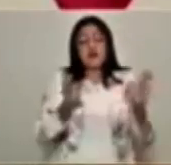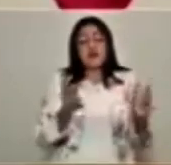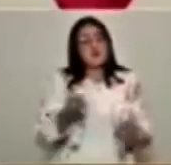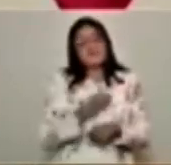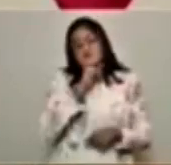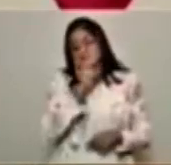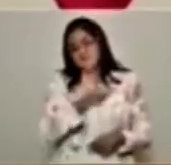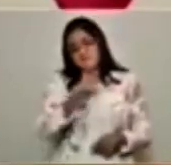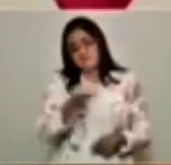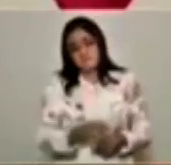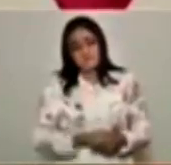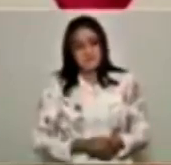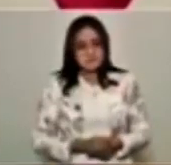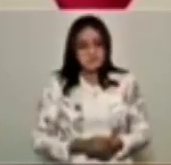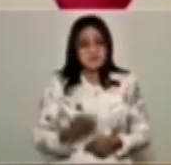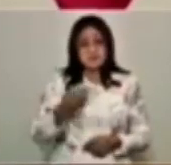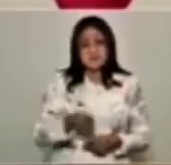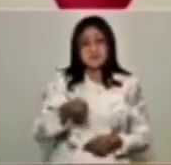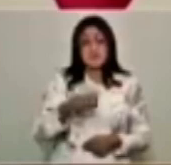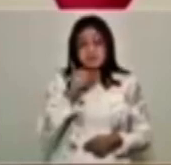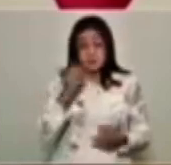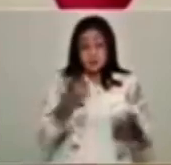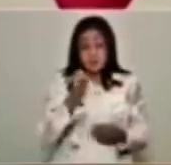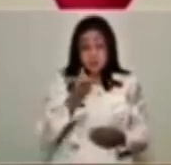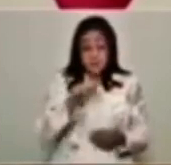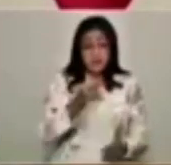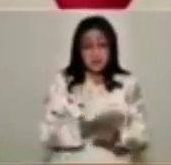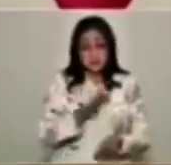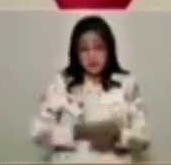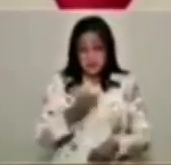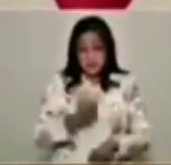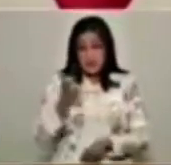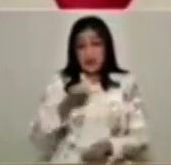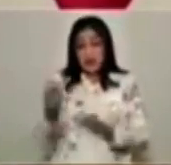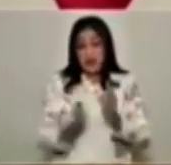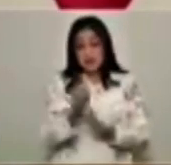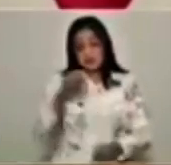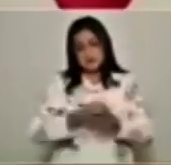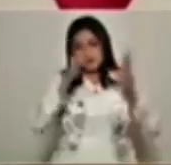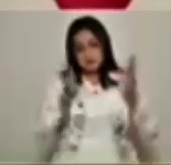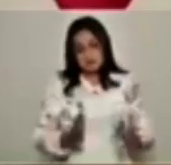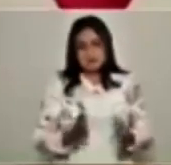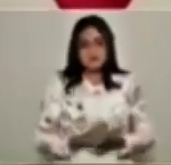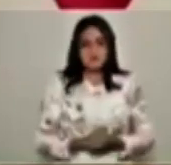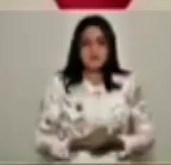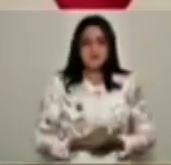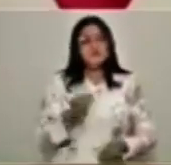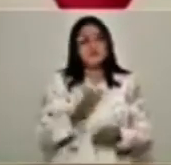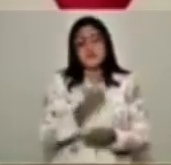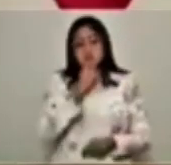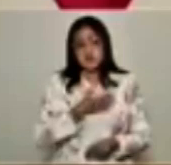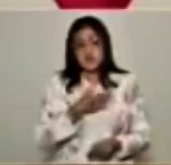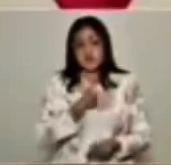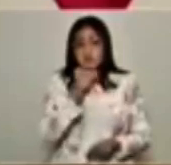conseguir nada pero si quiere hacer algo cosas más graves la ley se le va a aplicar eso no lo digo yo